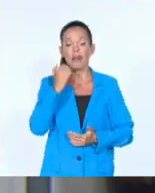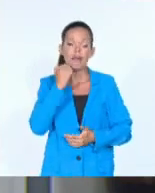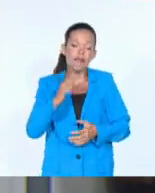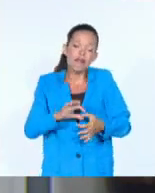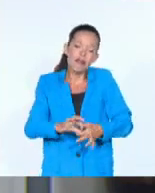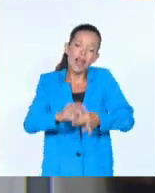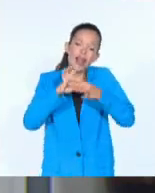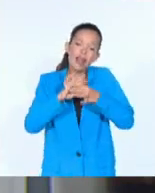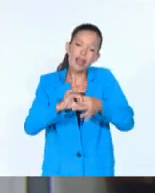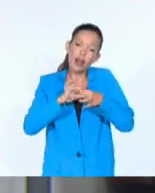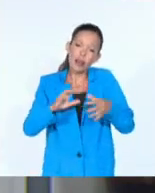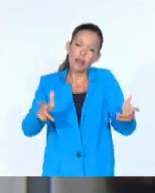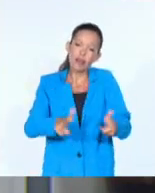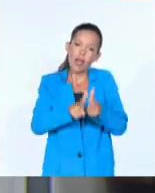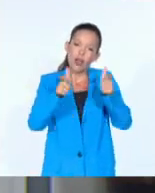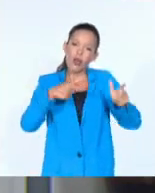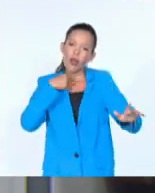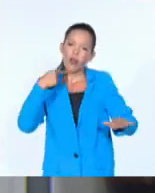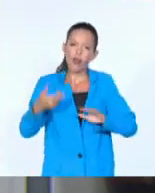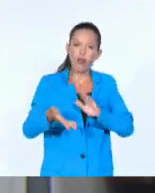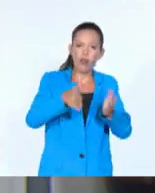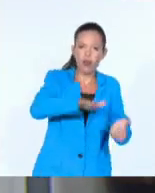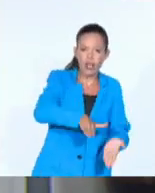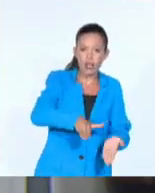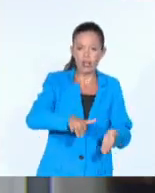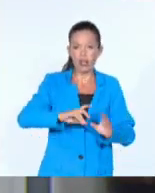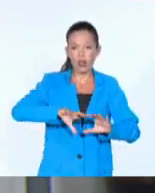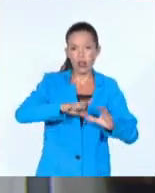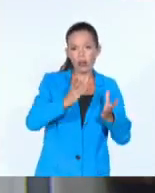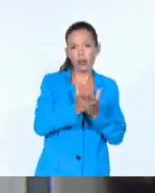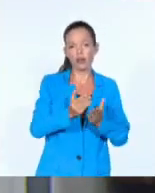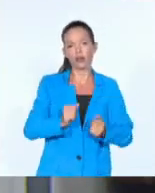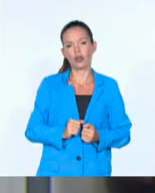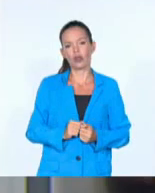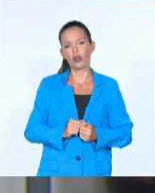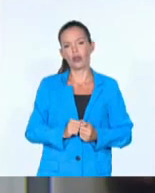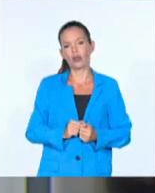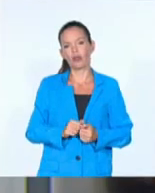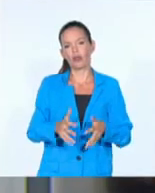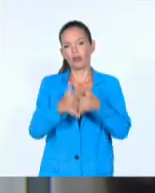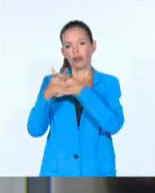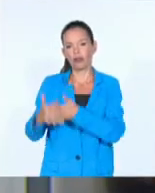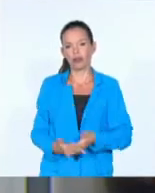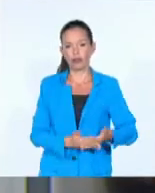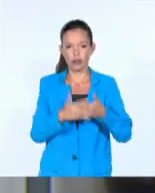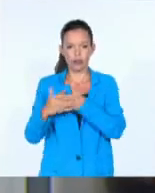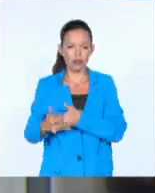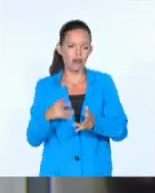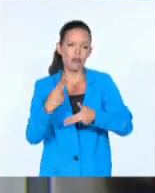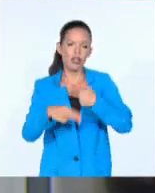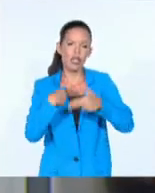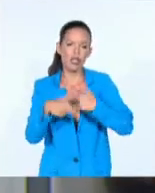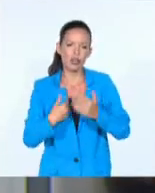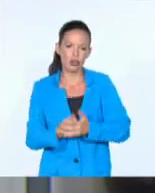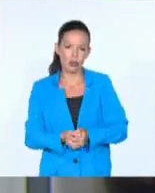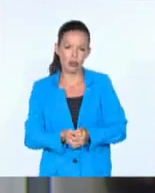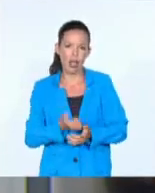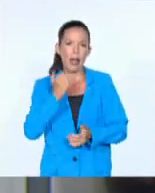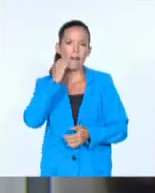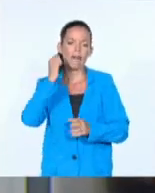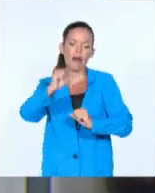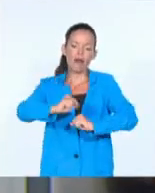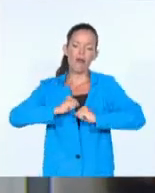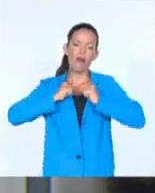millones de vidas en el planeta El Criminal bloqueo contra Cuba se intensificó a niveles sin precedentes y generó dificultades